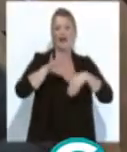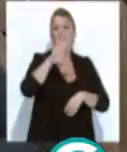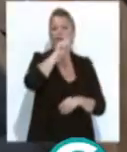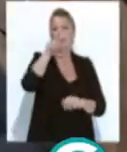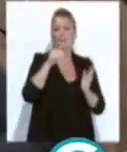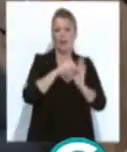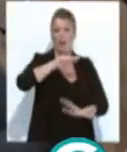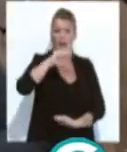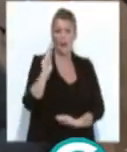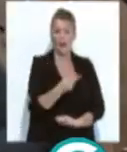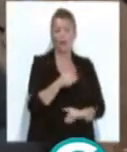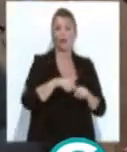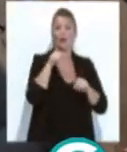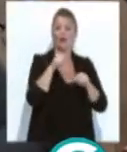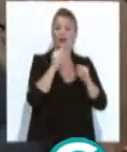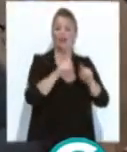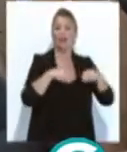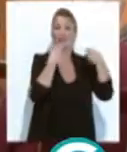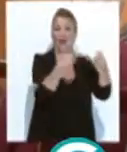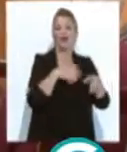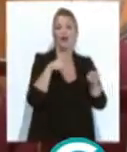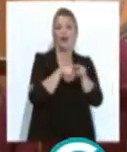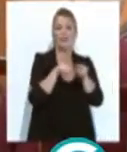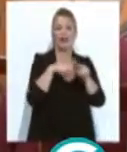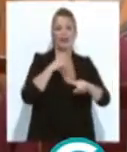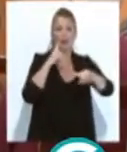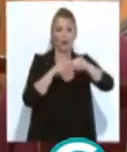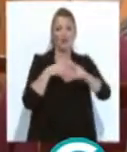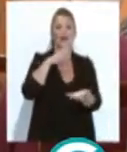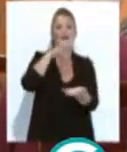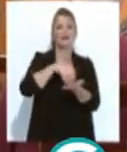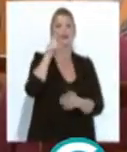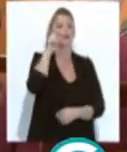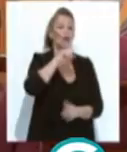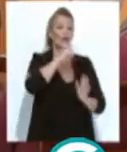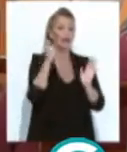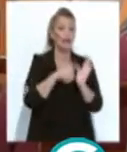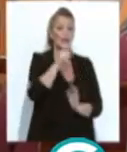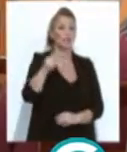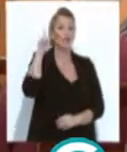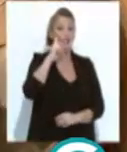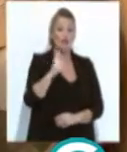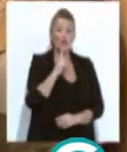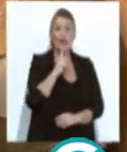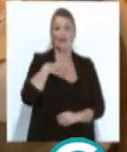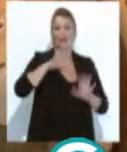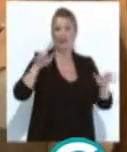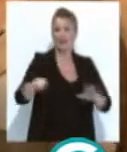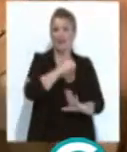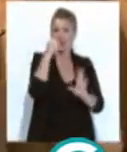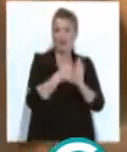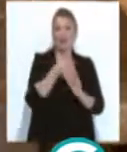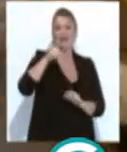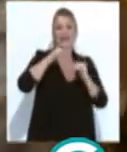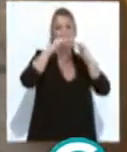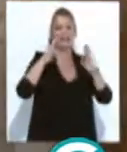euros. Finalmente recibirán esta aportación las Hermanas de la Cruz, el Centro Integral de Personas Sordas de Cádiz y las jóvenes tuteladas de la Casa